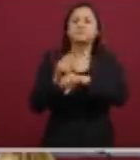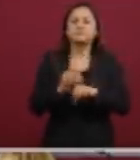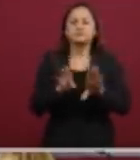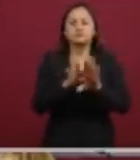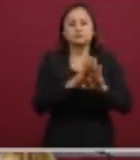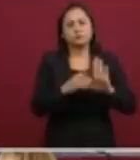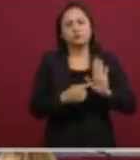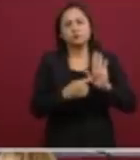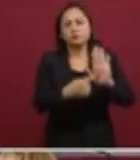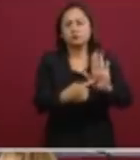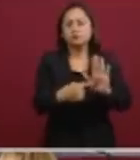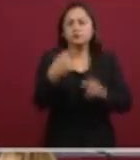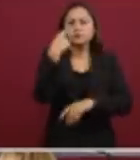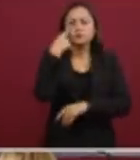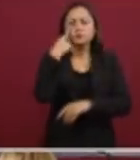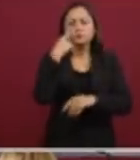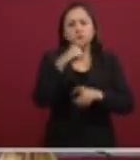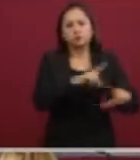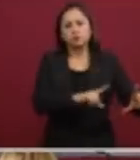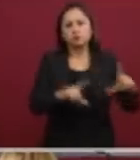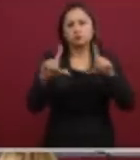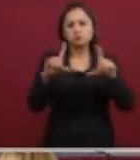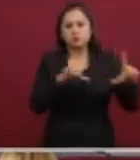Uno, adelante.